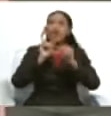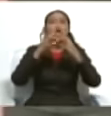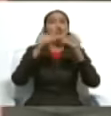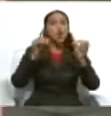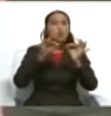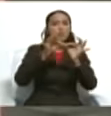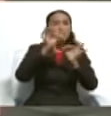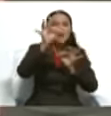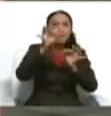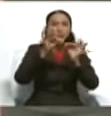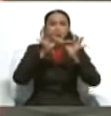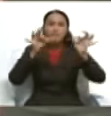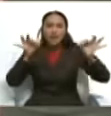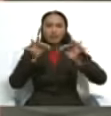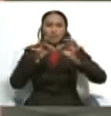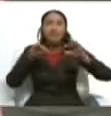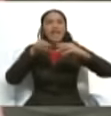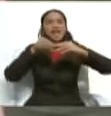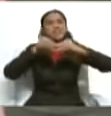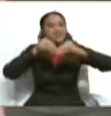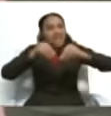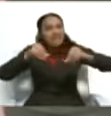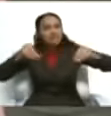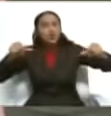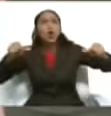nuestro territorio marítimo,